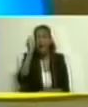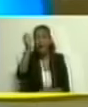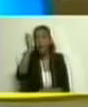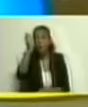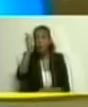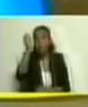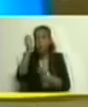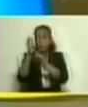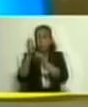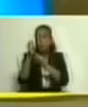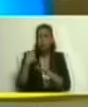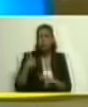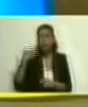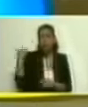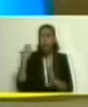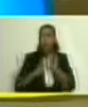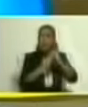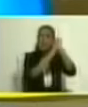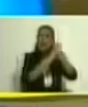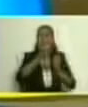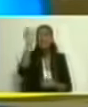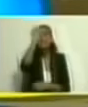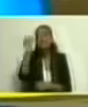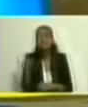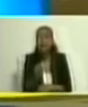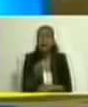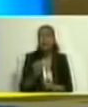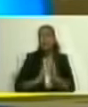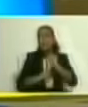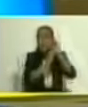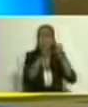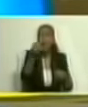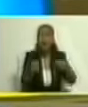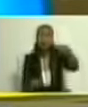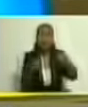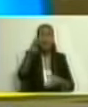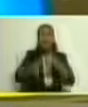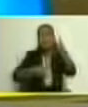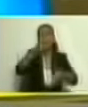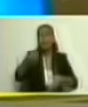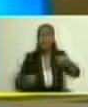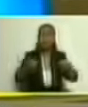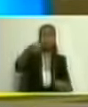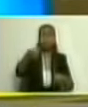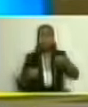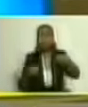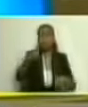Yo venía de ser un líder sindical, conductor de autobús,